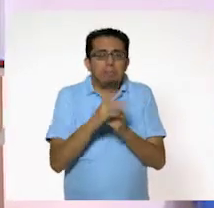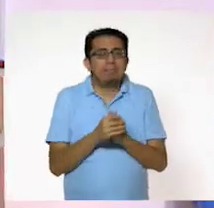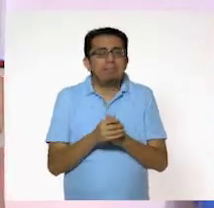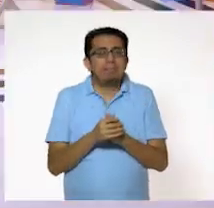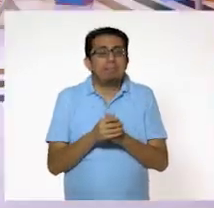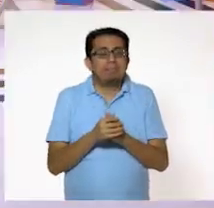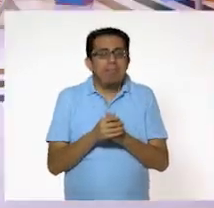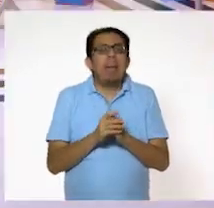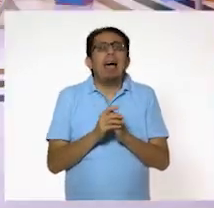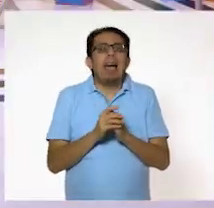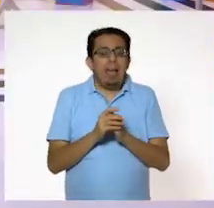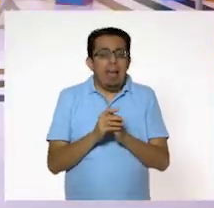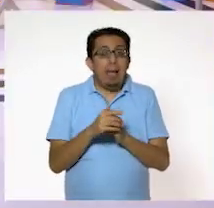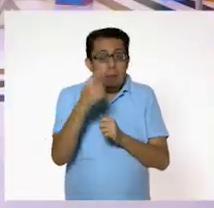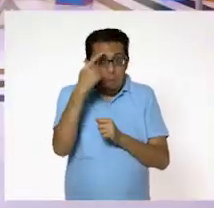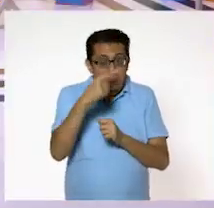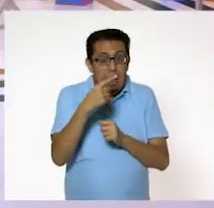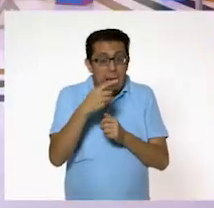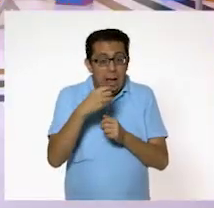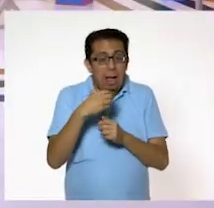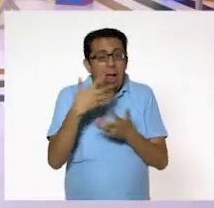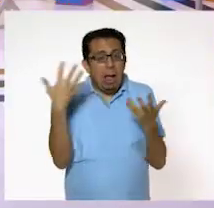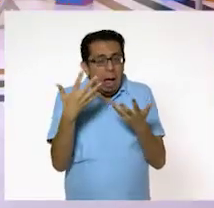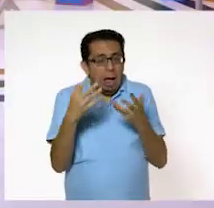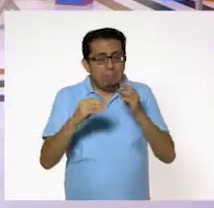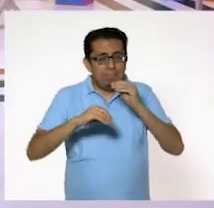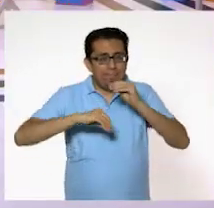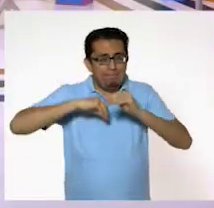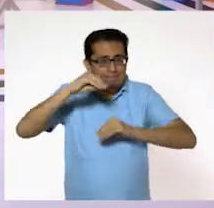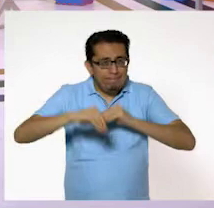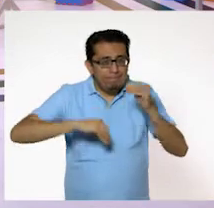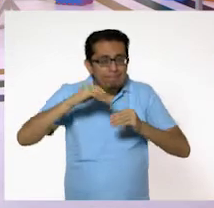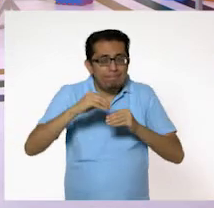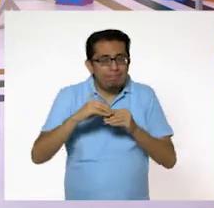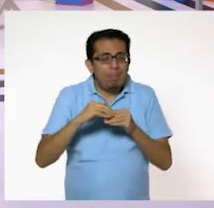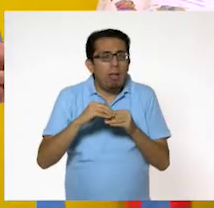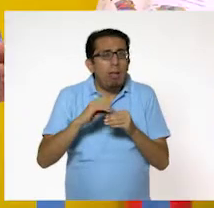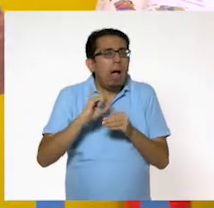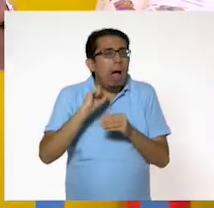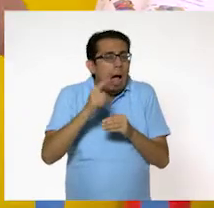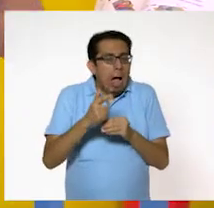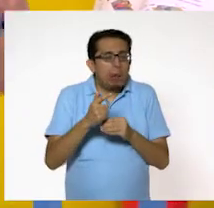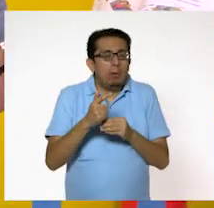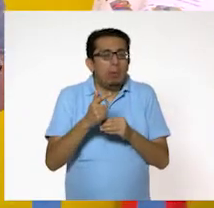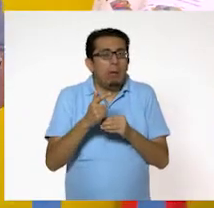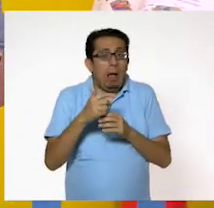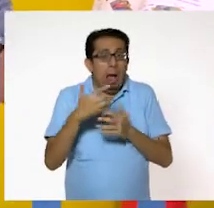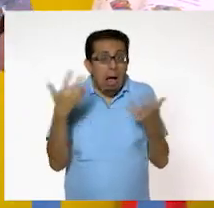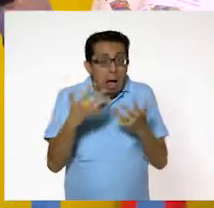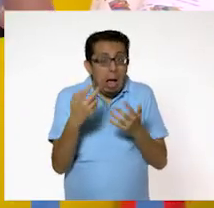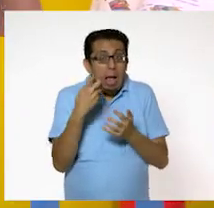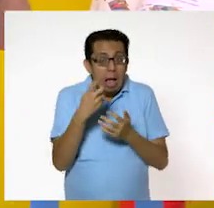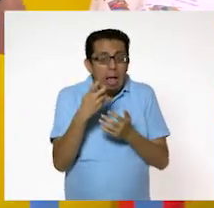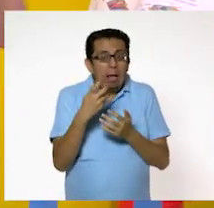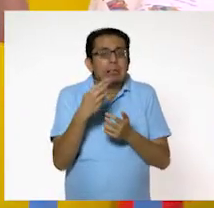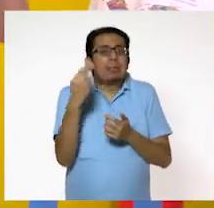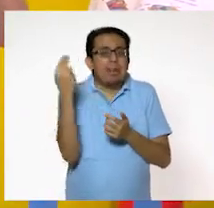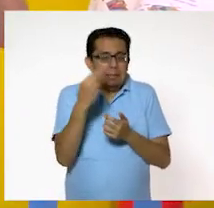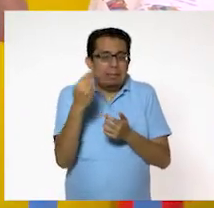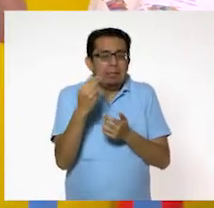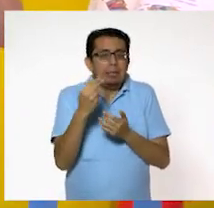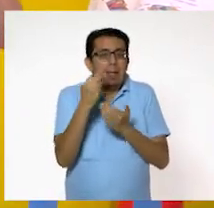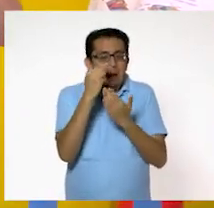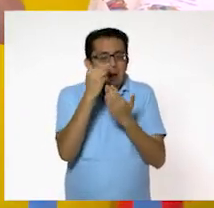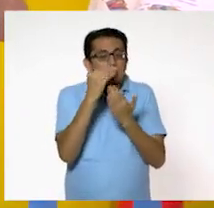Es decir que entonces, para armar o crear algo que tiene un instructivo, hay que